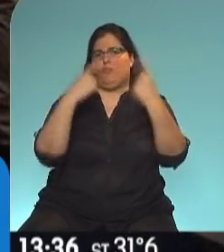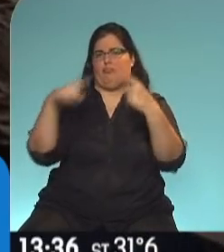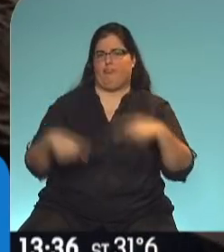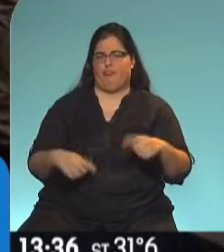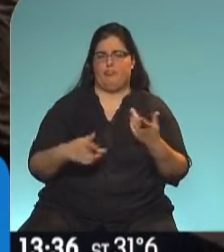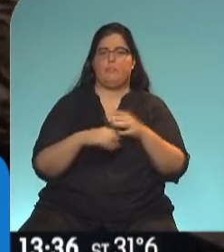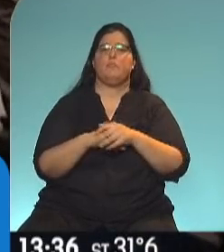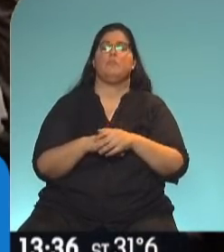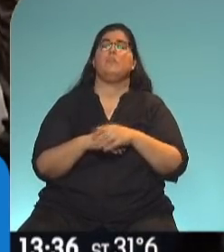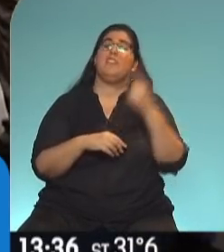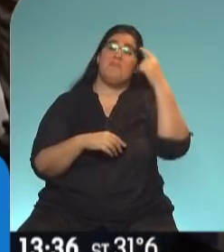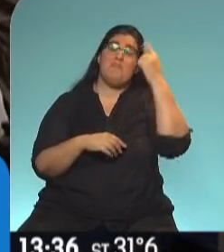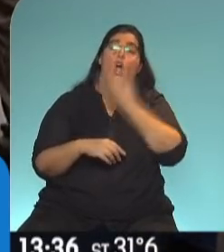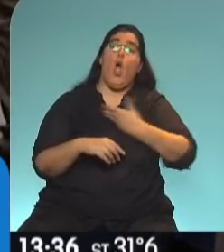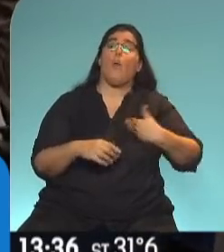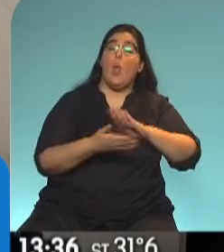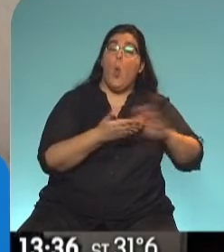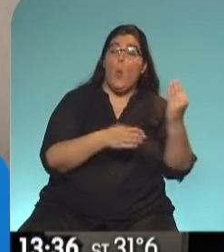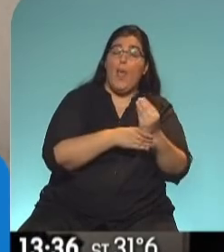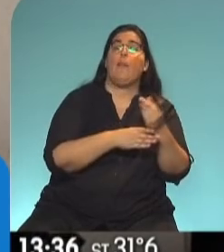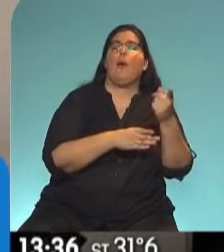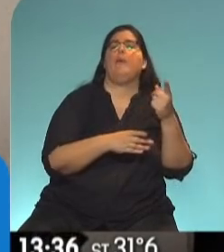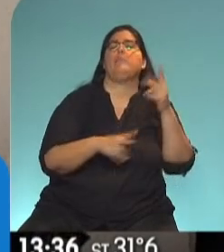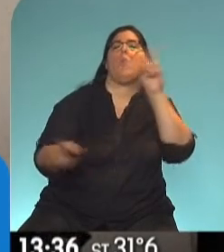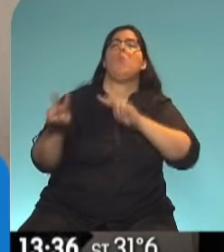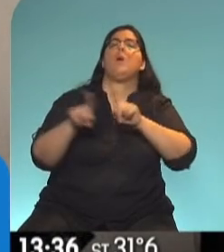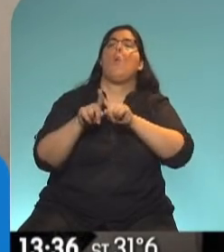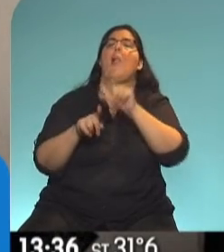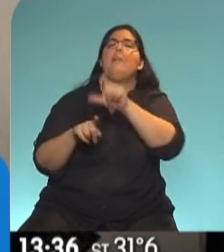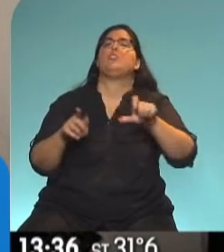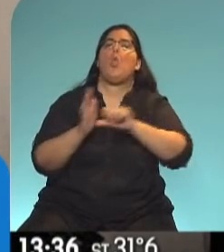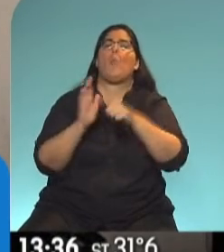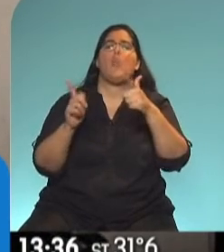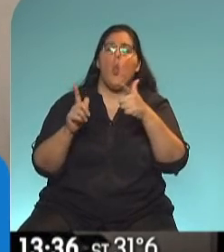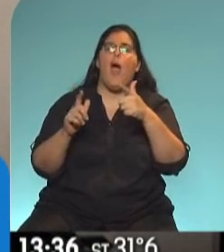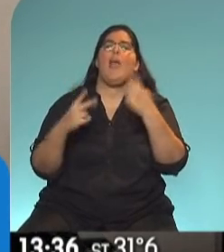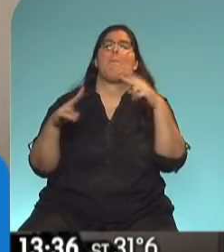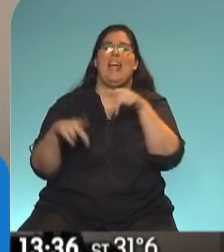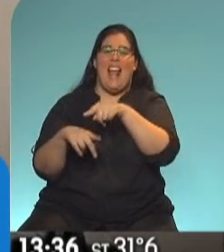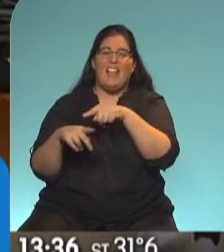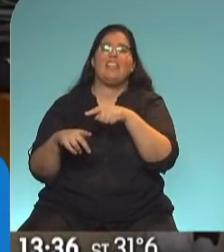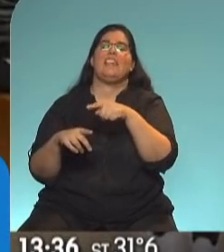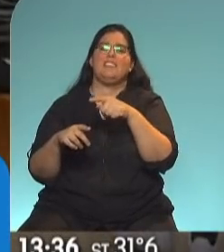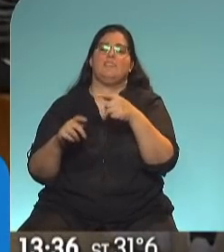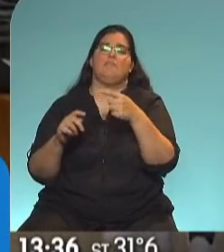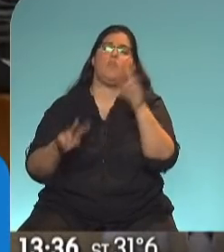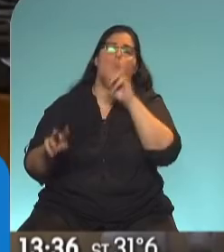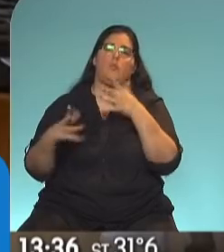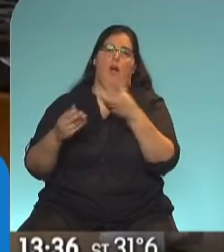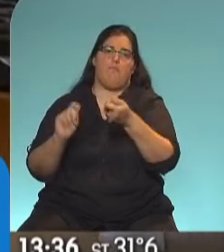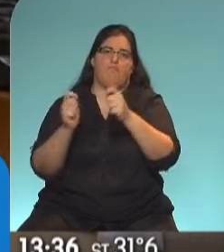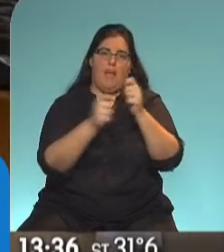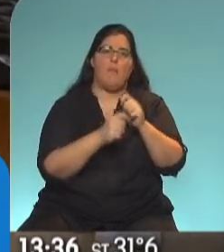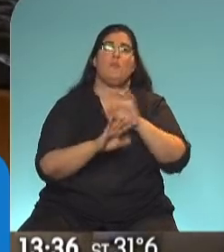gobierno priorizará la regularización de la situación de aquellos inmigrantes indocumentados que ya están viviendo en Estados Unidos